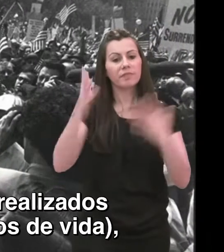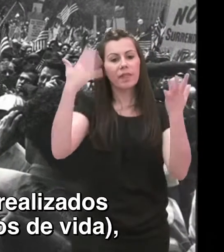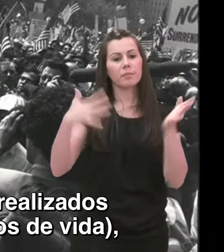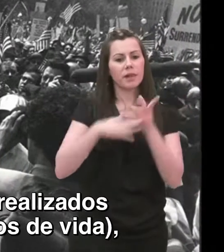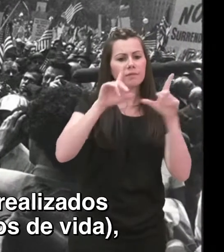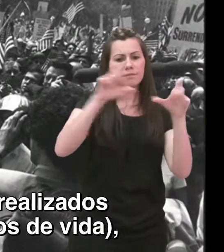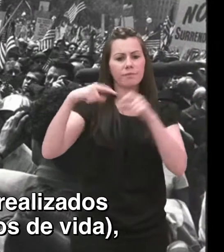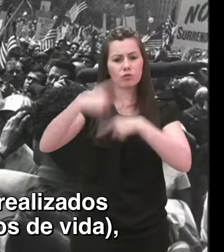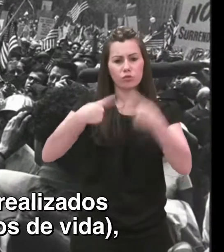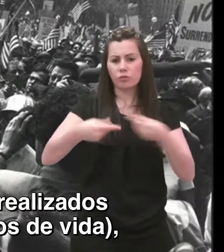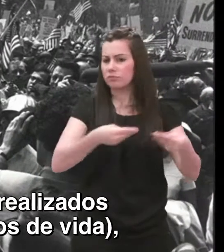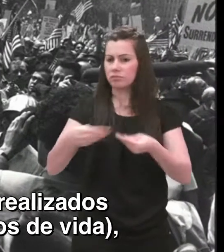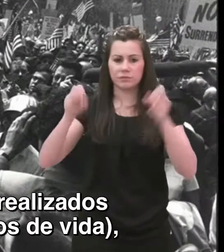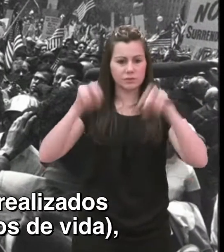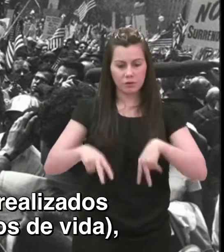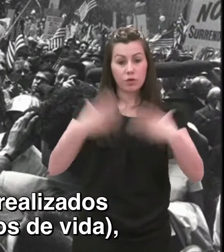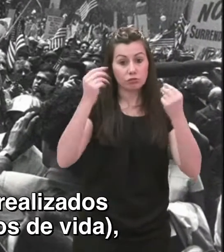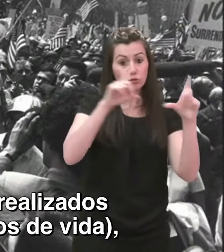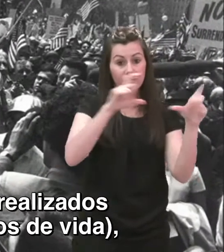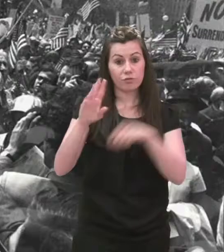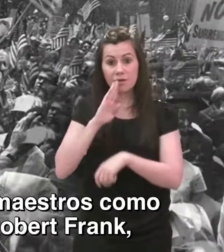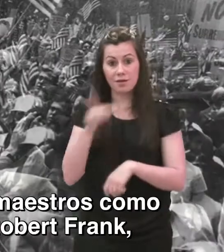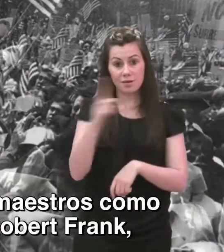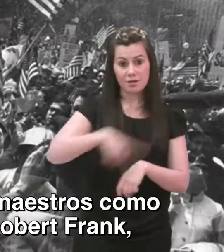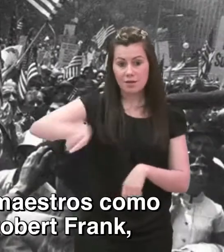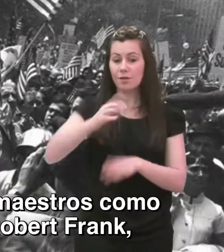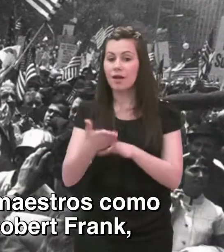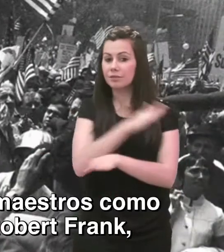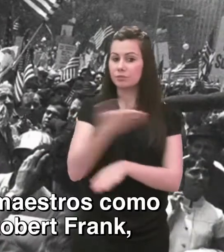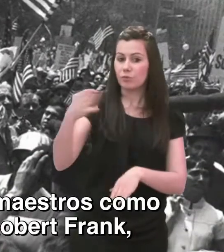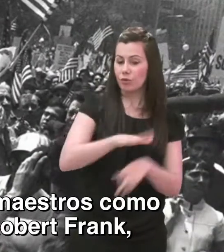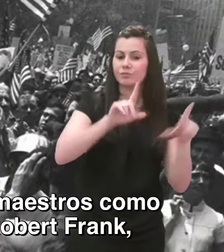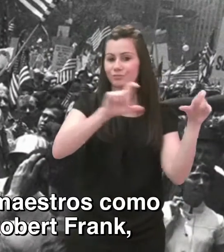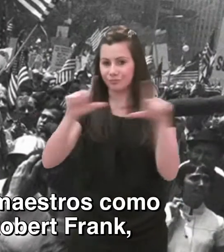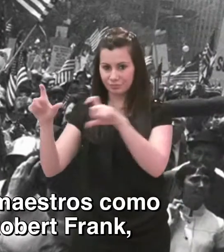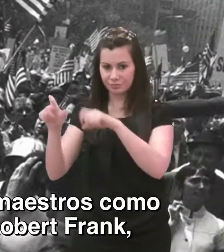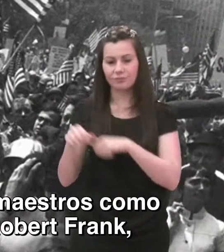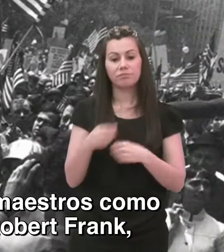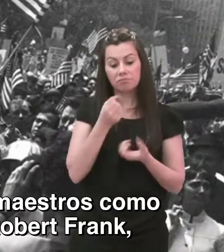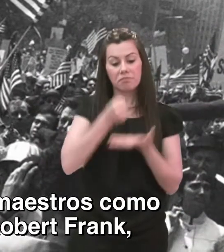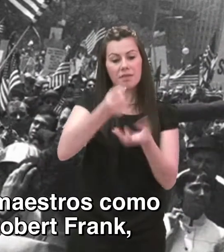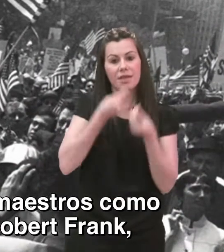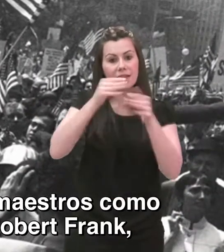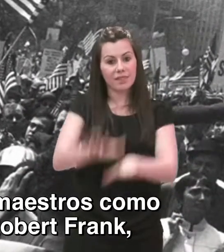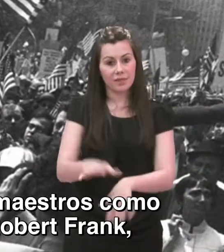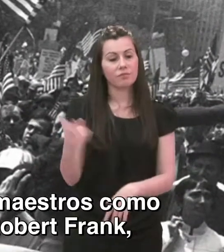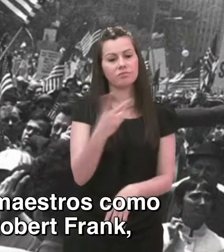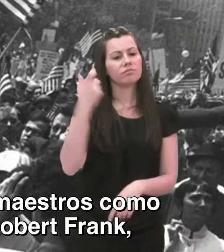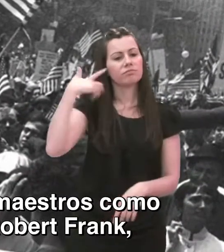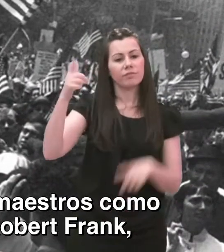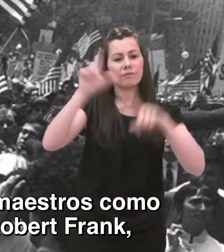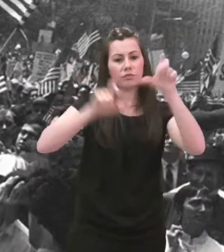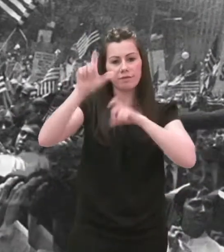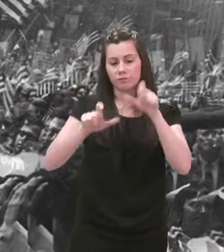estudiar, muchos de ellos realizados en sus últimos años de vida. Heredero de grandes maestros como Edward Weston y